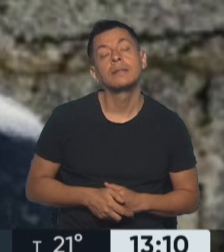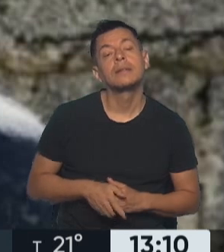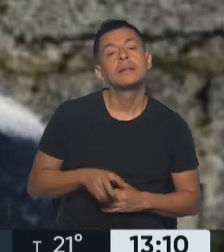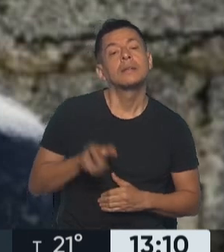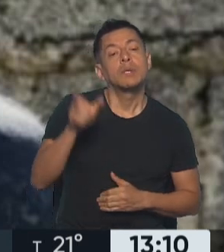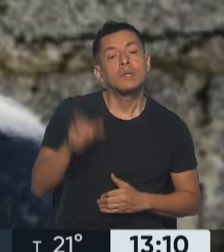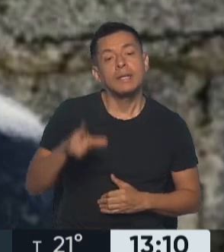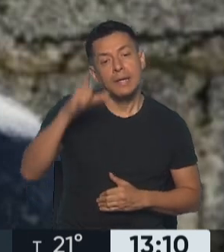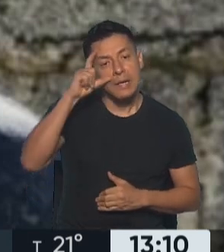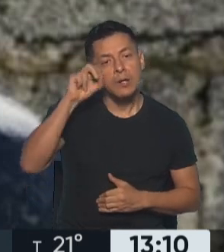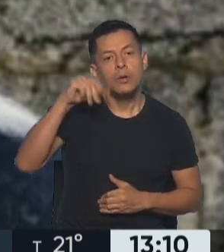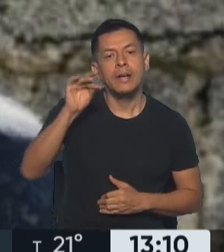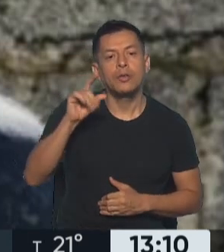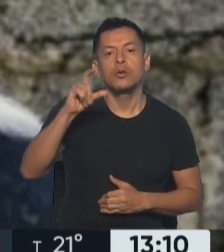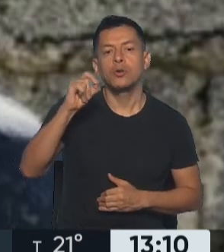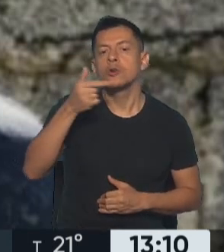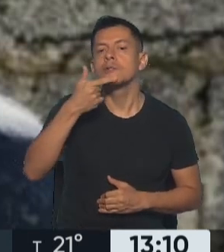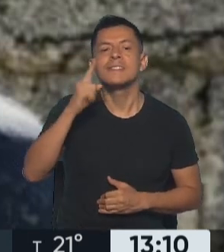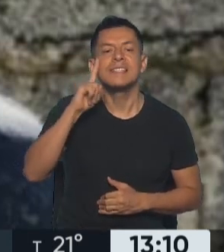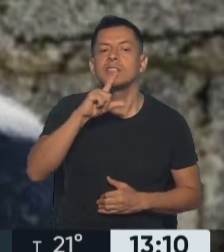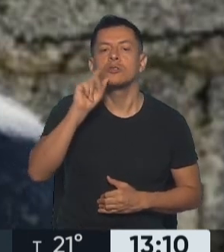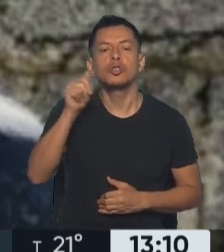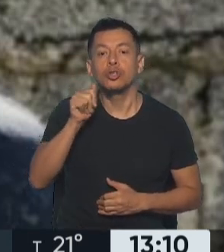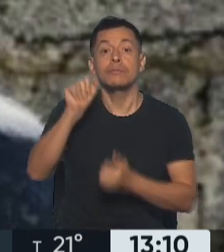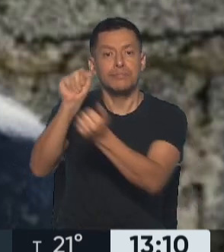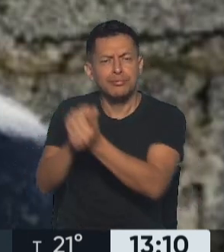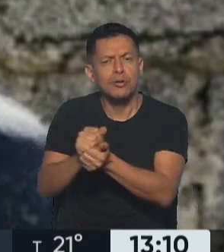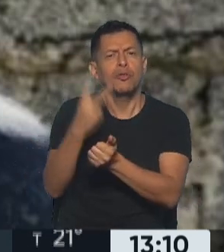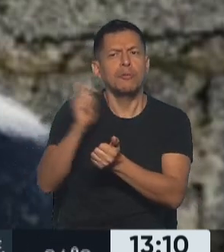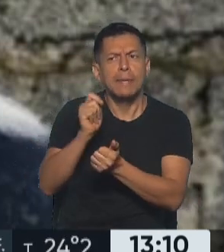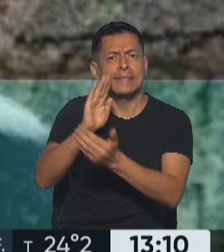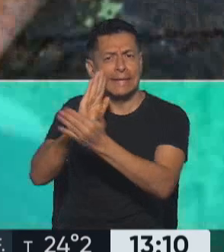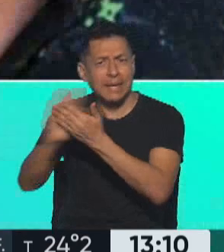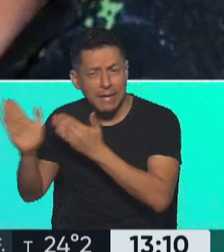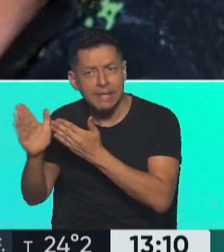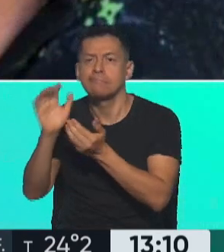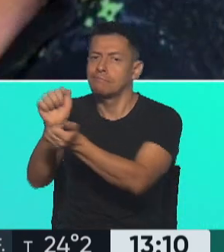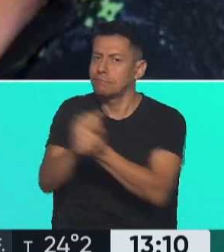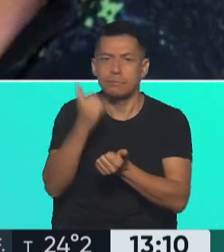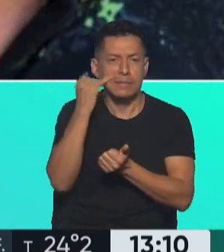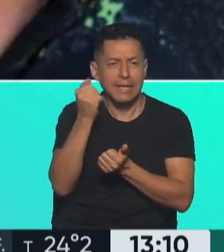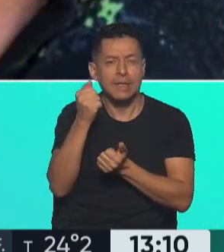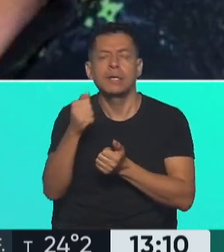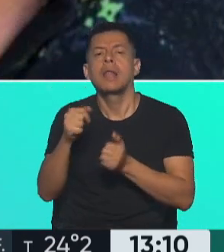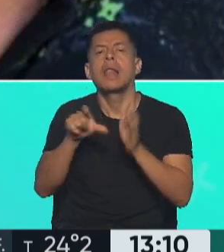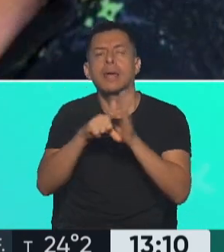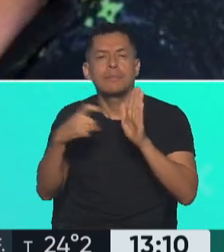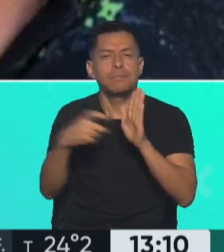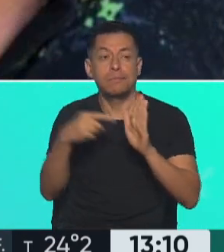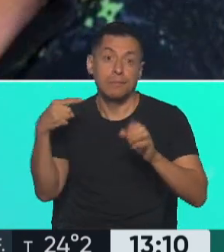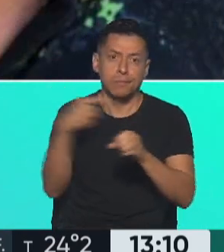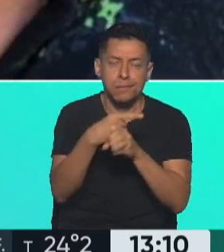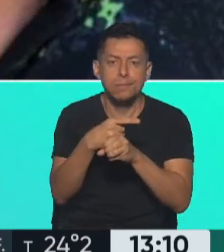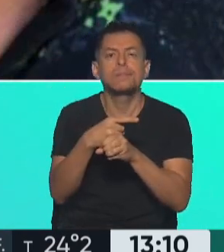Detuvieron a Leonardo Cosi Torto luego de permanecer más de 2 meses prófugo de la justicia, acusado de liderar una asociación ilícita que llevó a cabo una mega